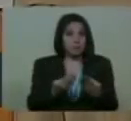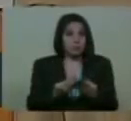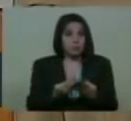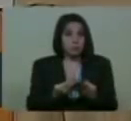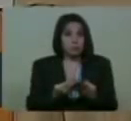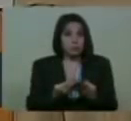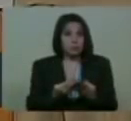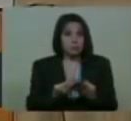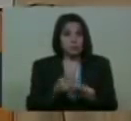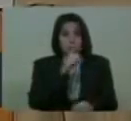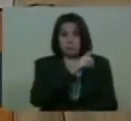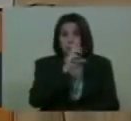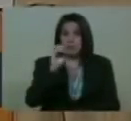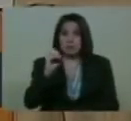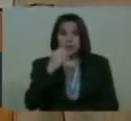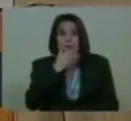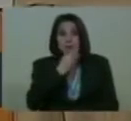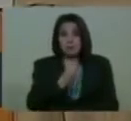10 de diciembre.